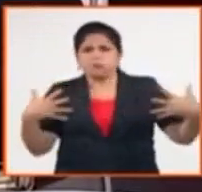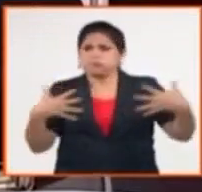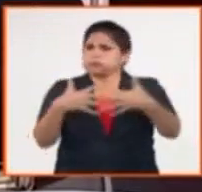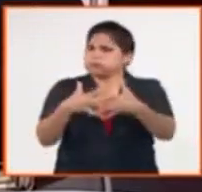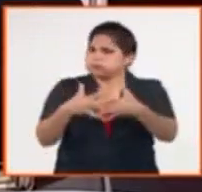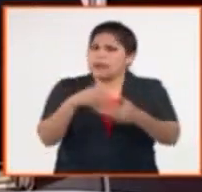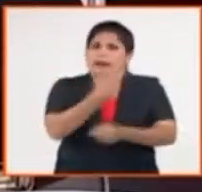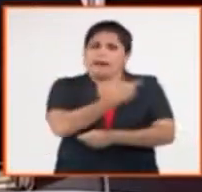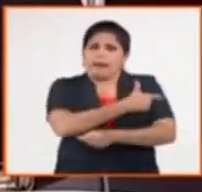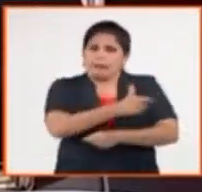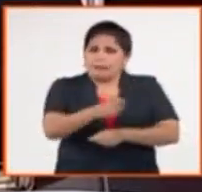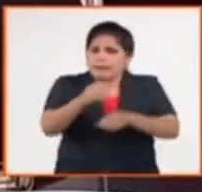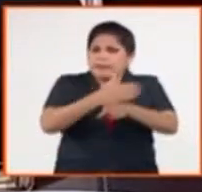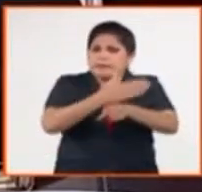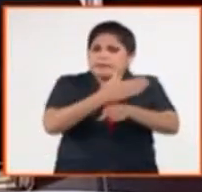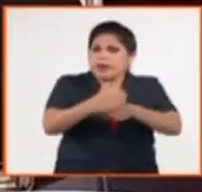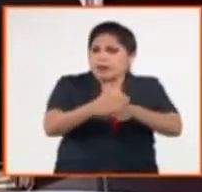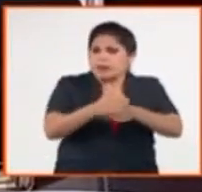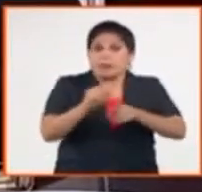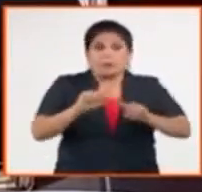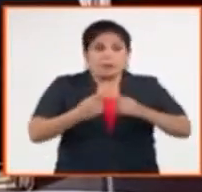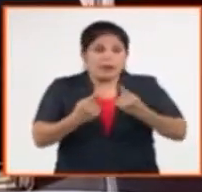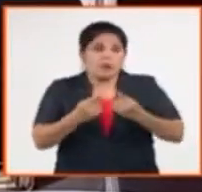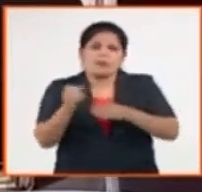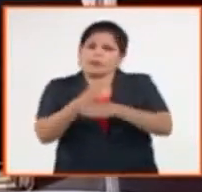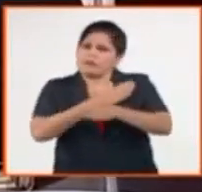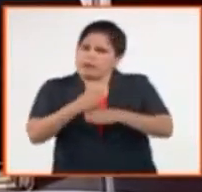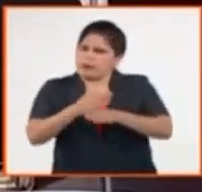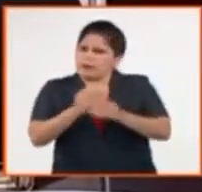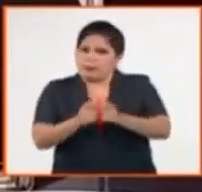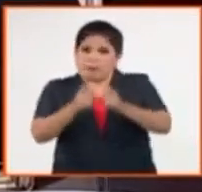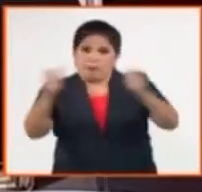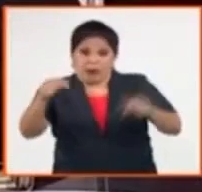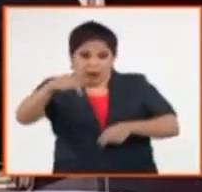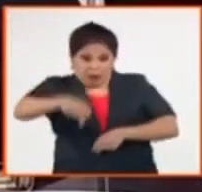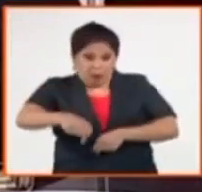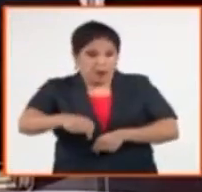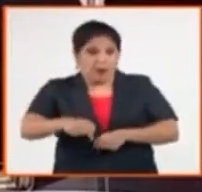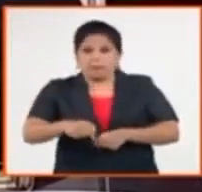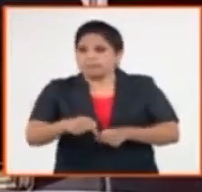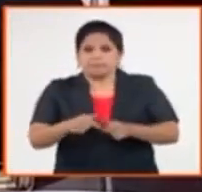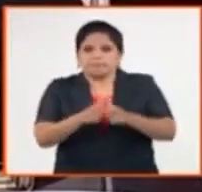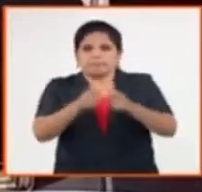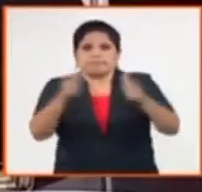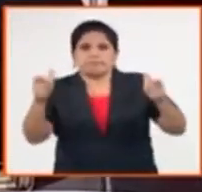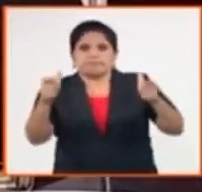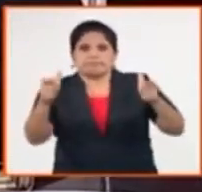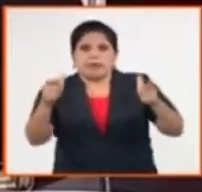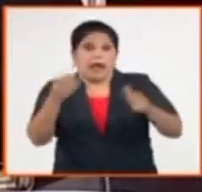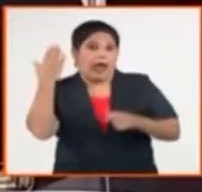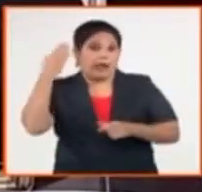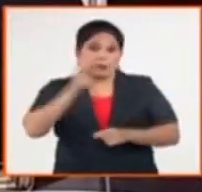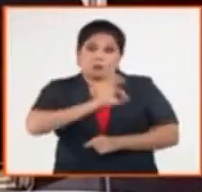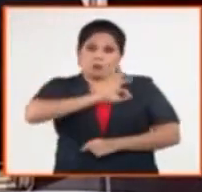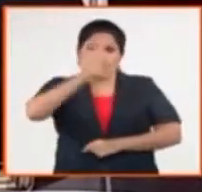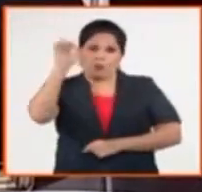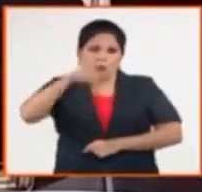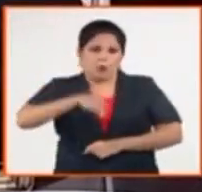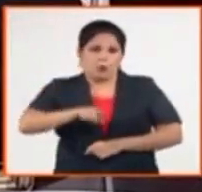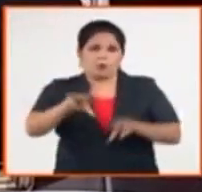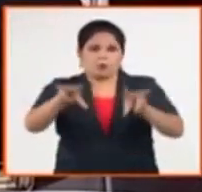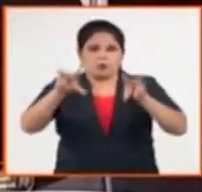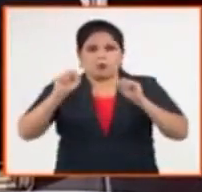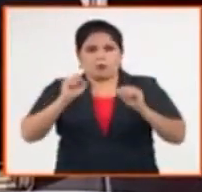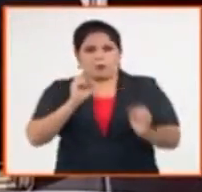campañas de vacunación, pero una campaña de vacunación masiva como la que estamos llevando en este momento, sin duda, no ha tenido nunca